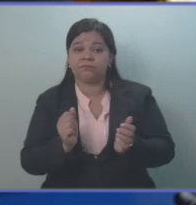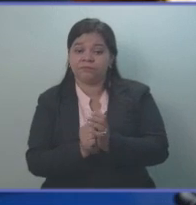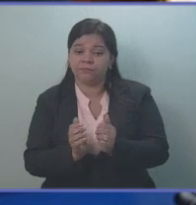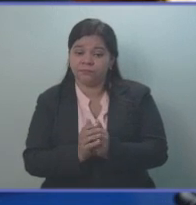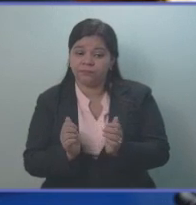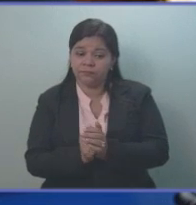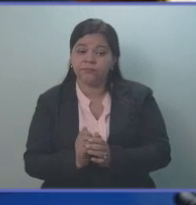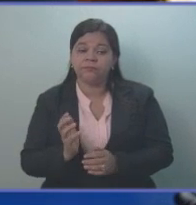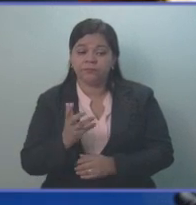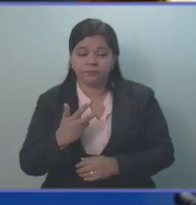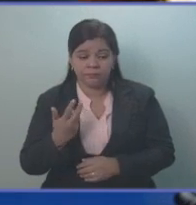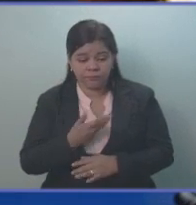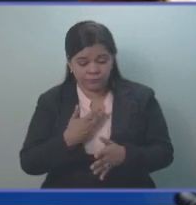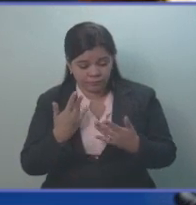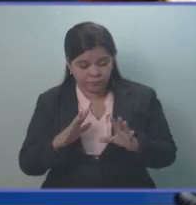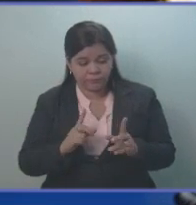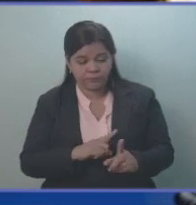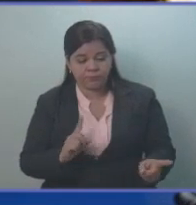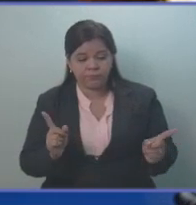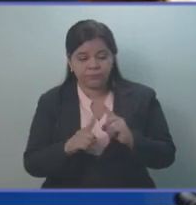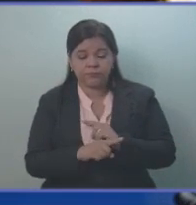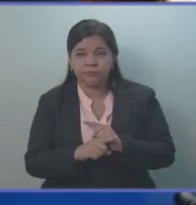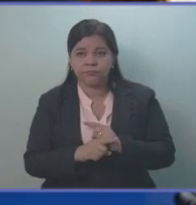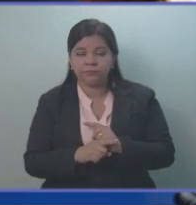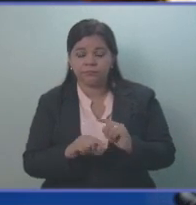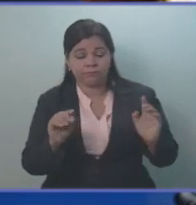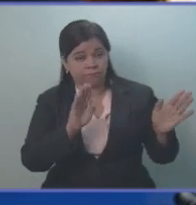que tenemos del cambio climático.